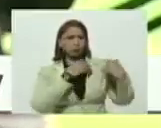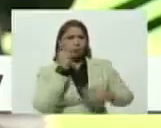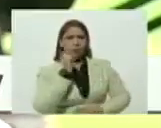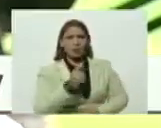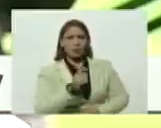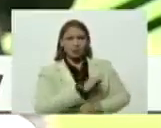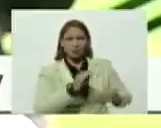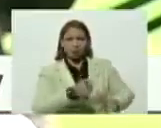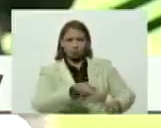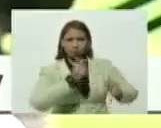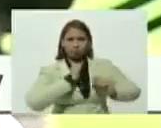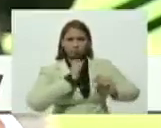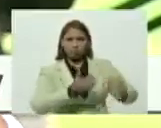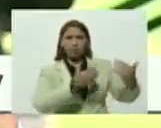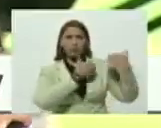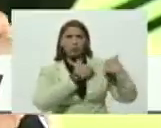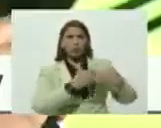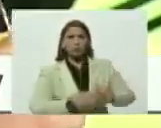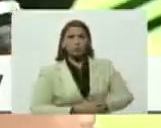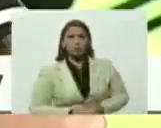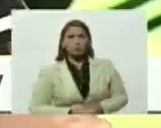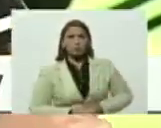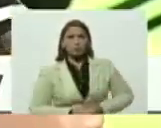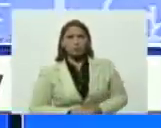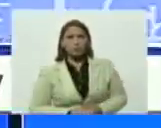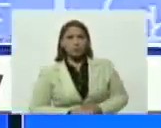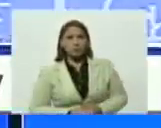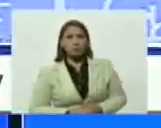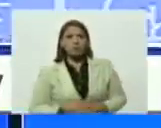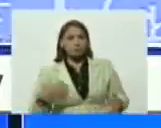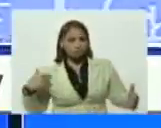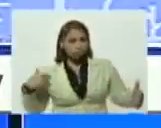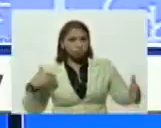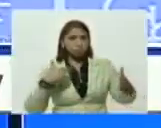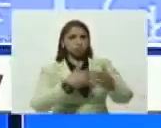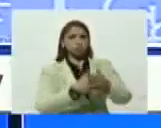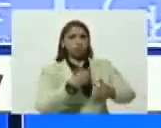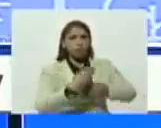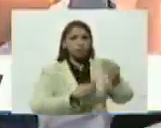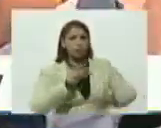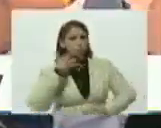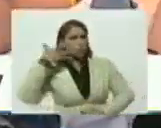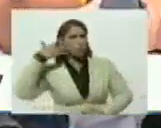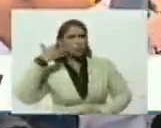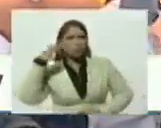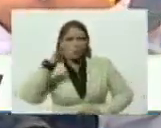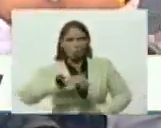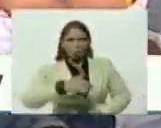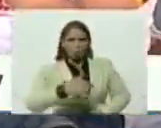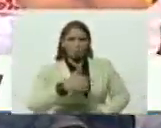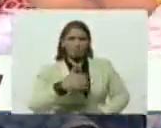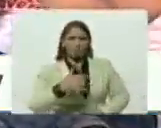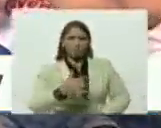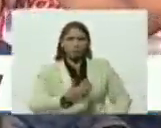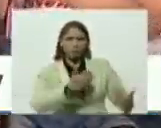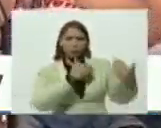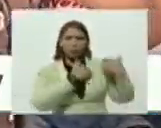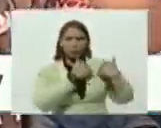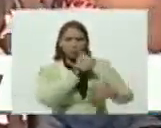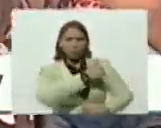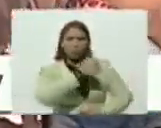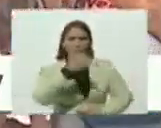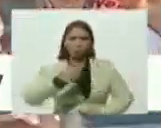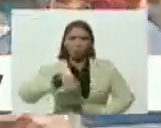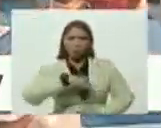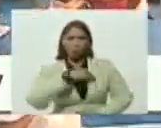la responsabilidad lo he venido haciendo y con mucho orgullo hoy representamos cada uno de nosotros a